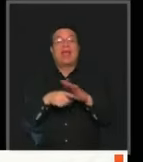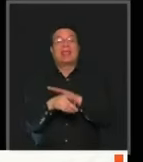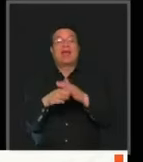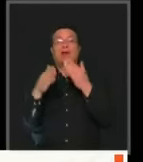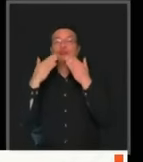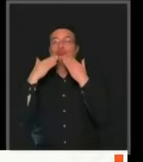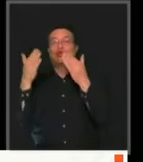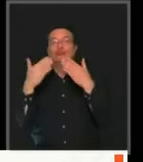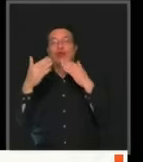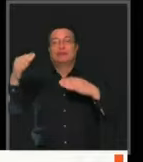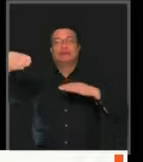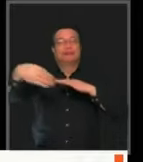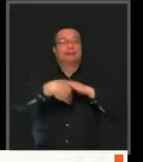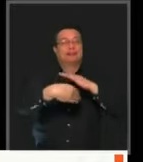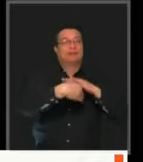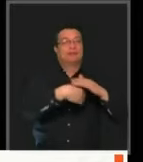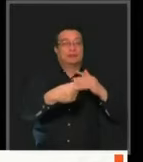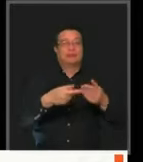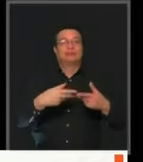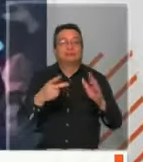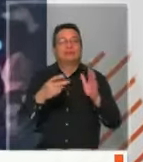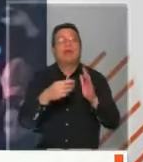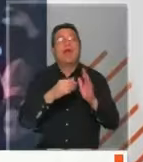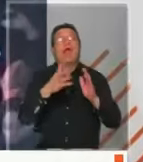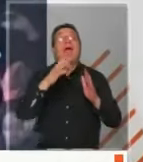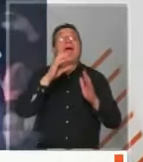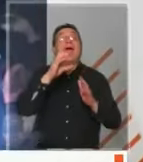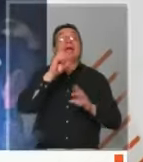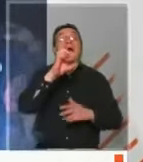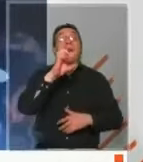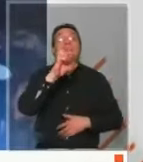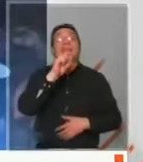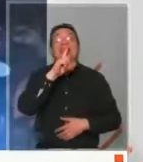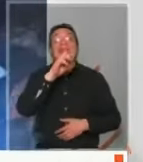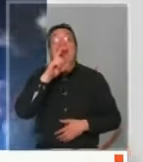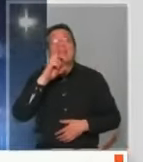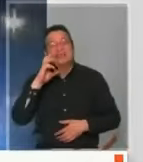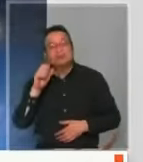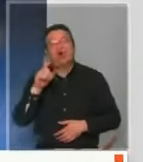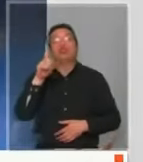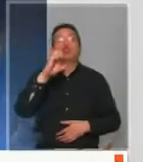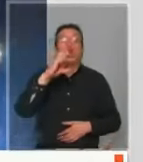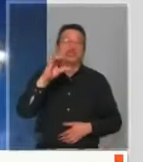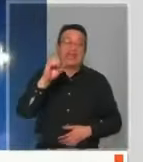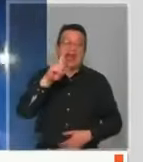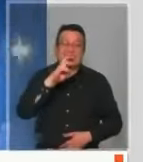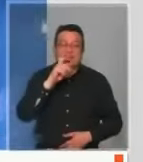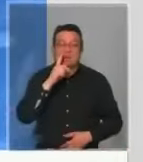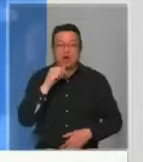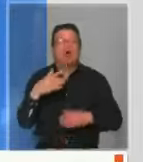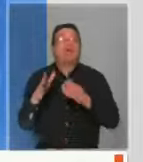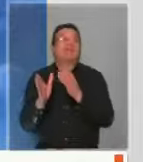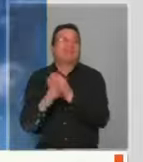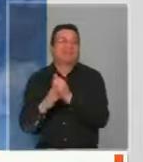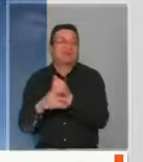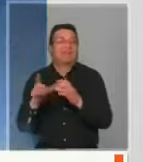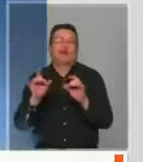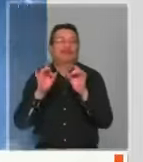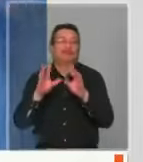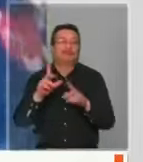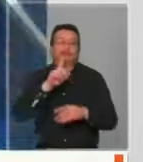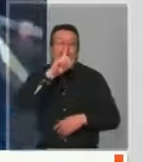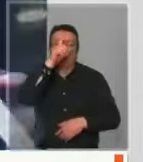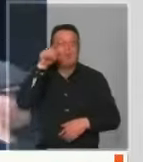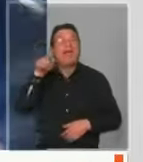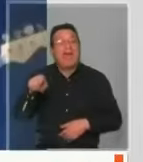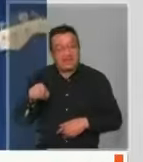en la que Milei presentó Capitalismo, Socialismo y la Trampa Neoclásica, un libro que estuvo horas antes en medio de la polémica.